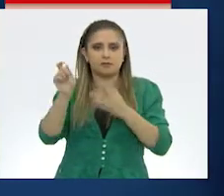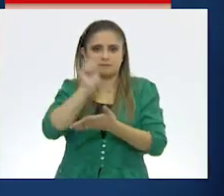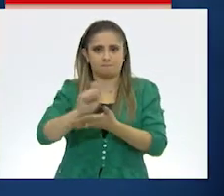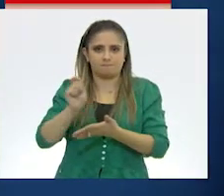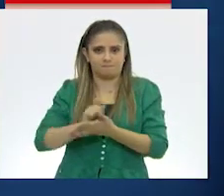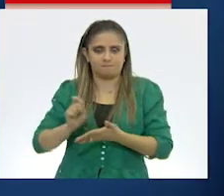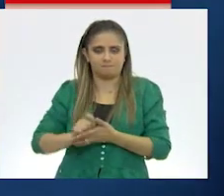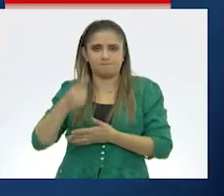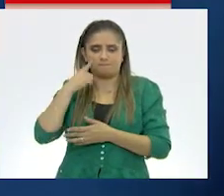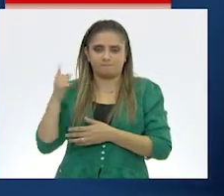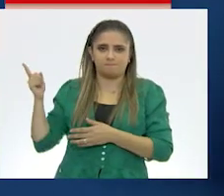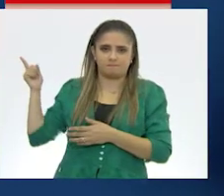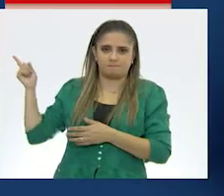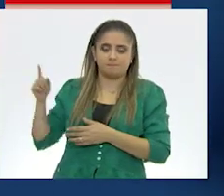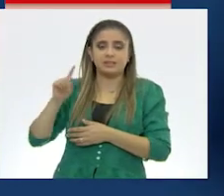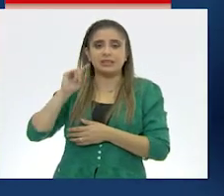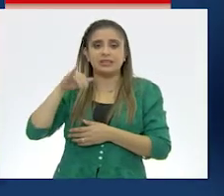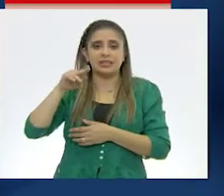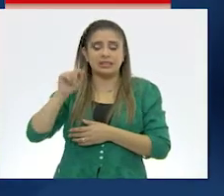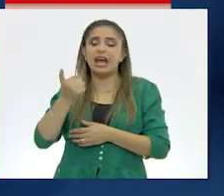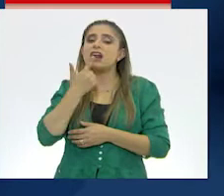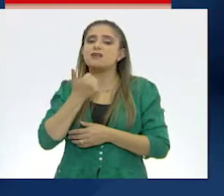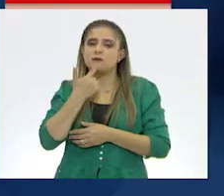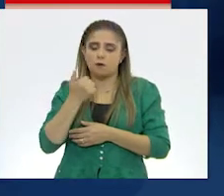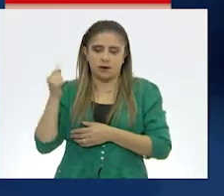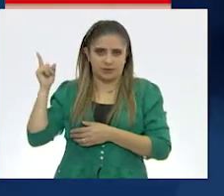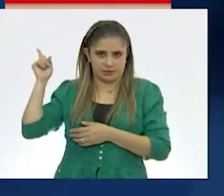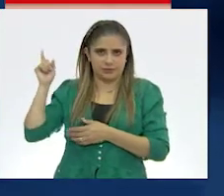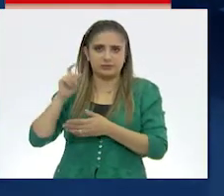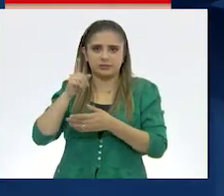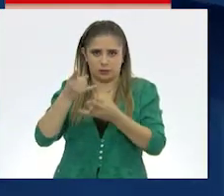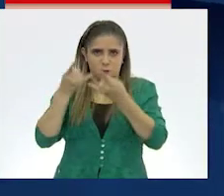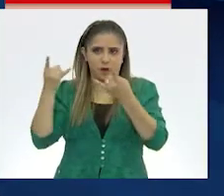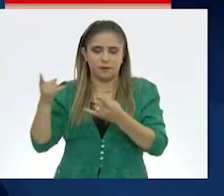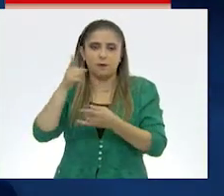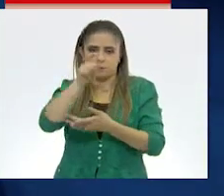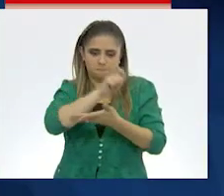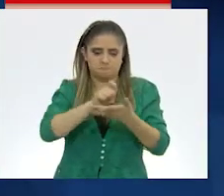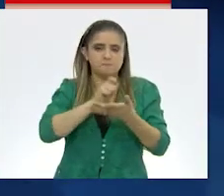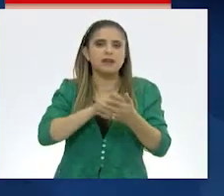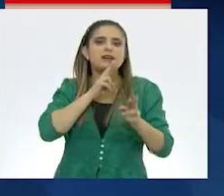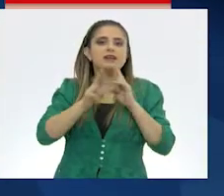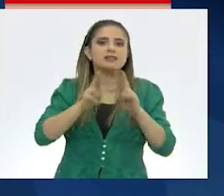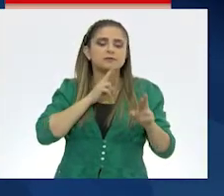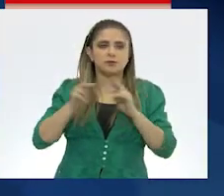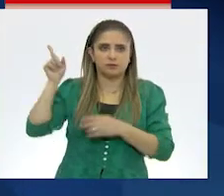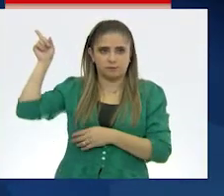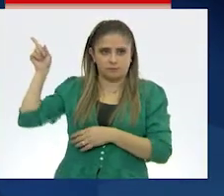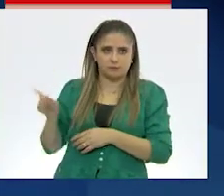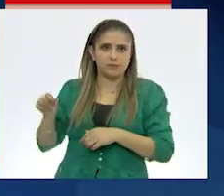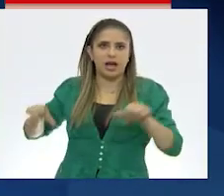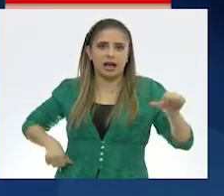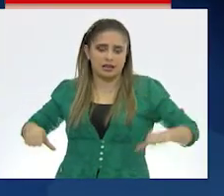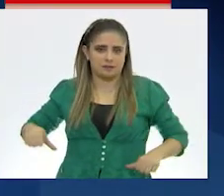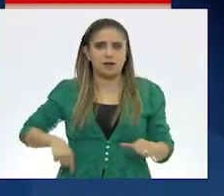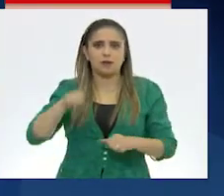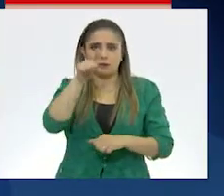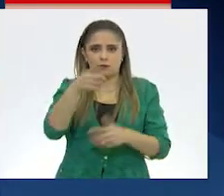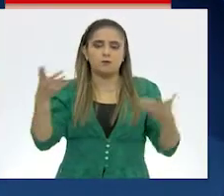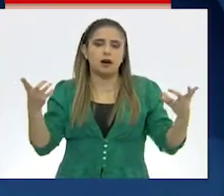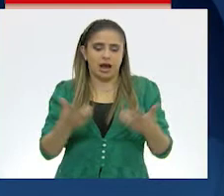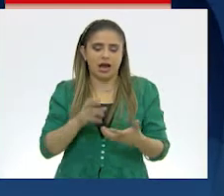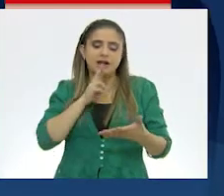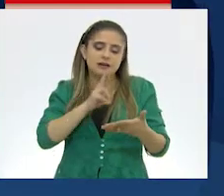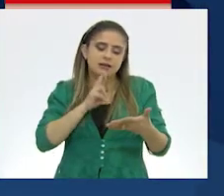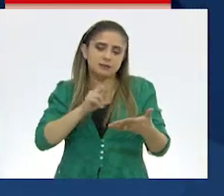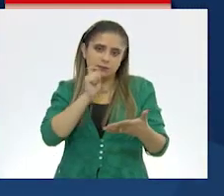con los datos del cuento La Tinta Roja. Y ustedes hagan esta actividad que les propone el libro. Algunas